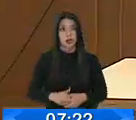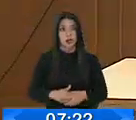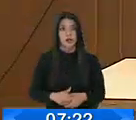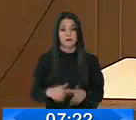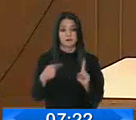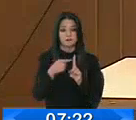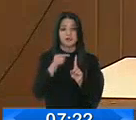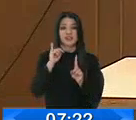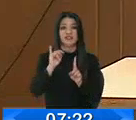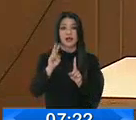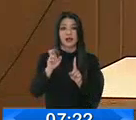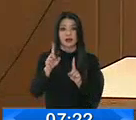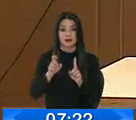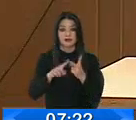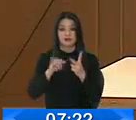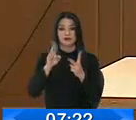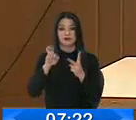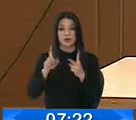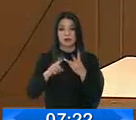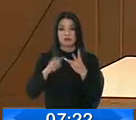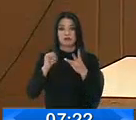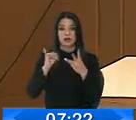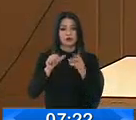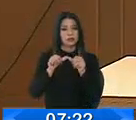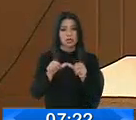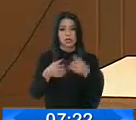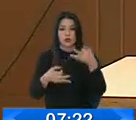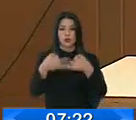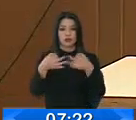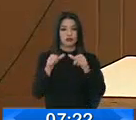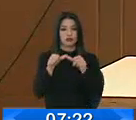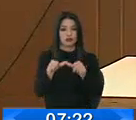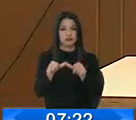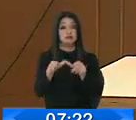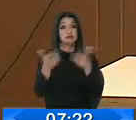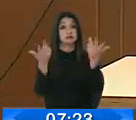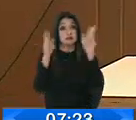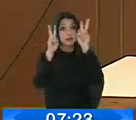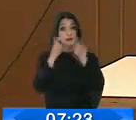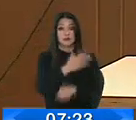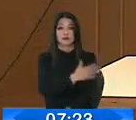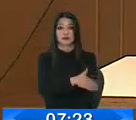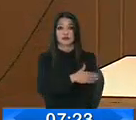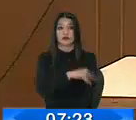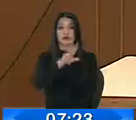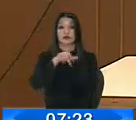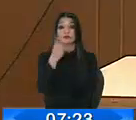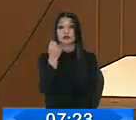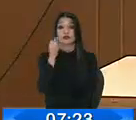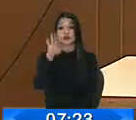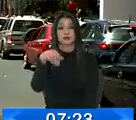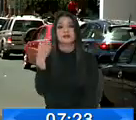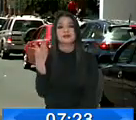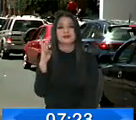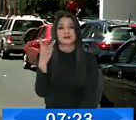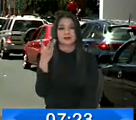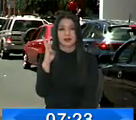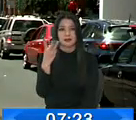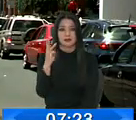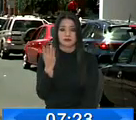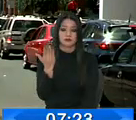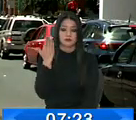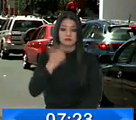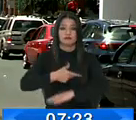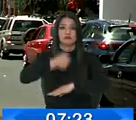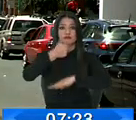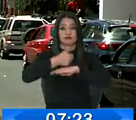León, Iván Saquicela y Marco Rodríguez seguirán sustentando la audiencia de juzgamiento Sobornos 2012-2016, una vez que un tribunal